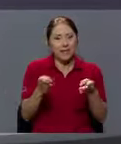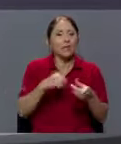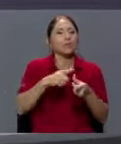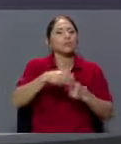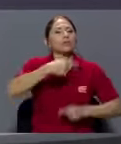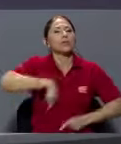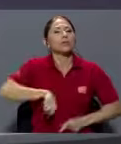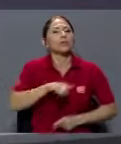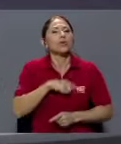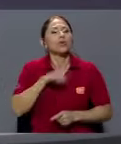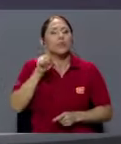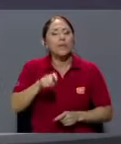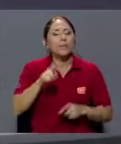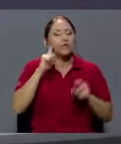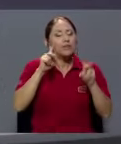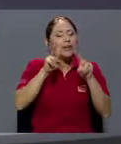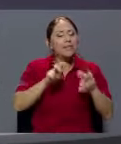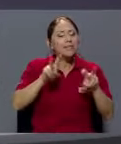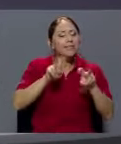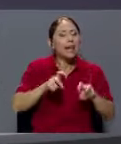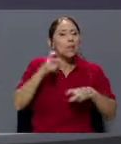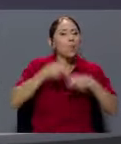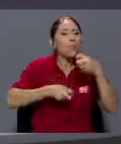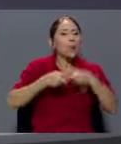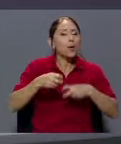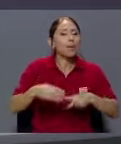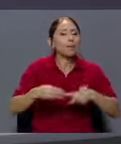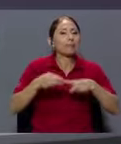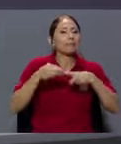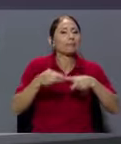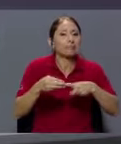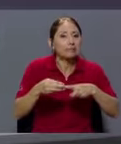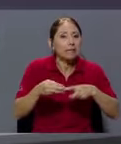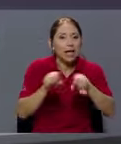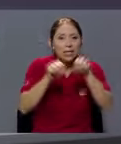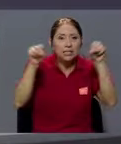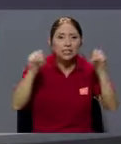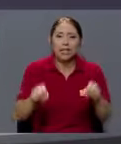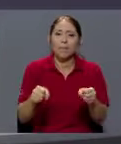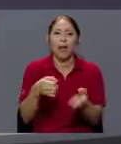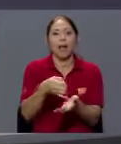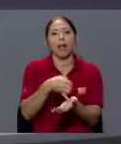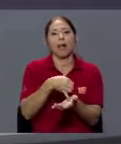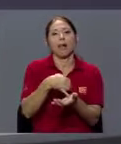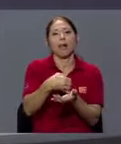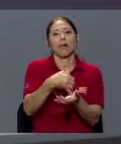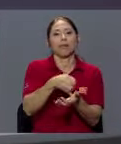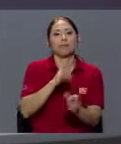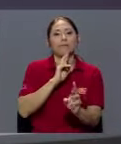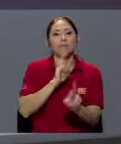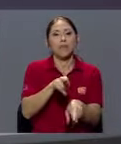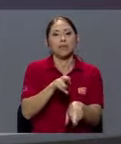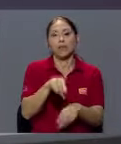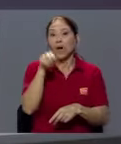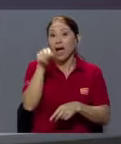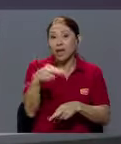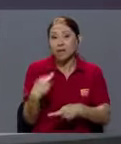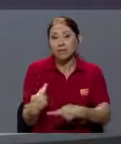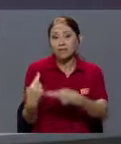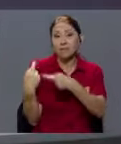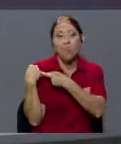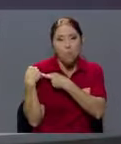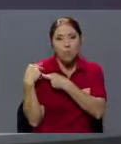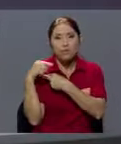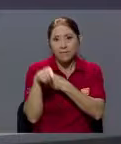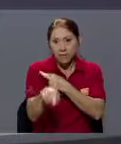a revisar un problema estructural de eficiencia que tiene el sistema en materia de rendimiento y que ahí hay una responsabilidad